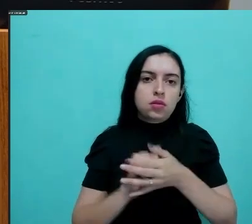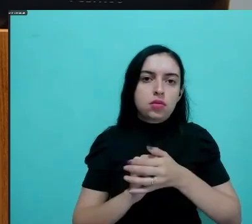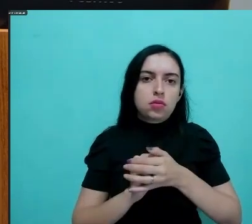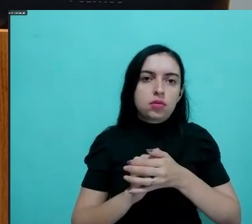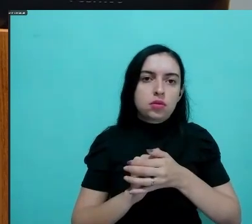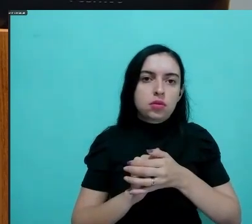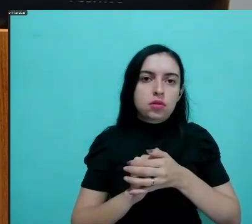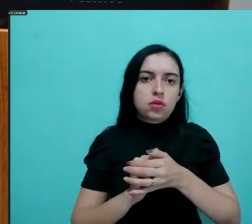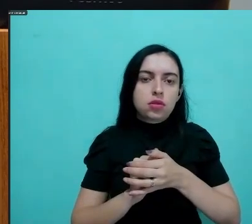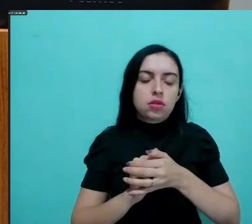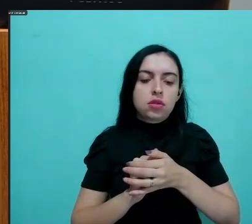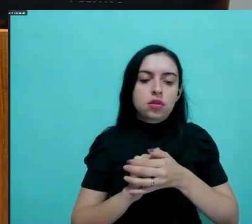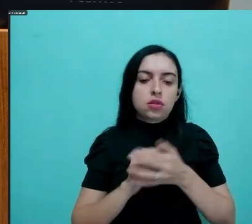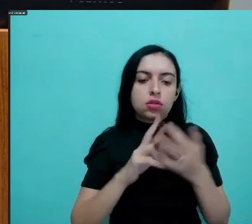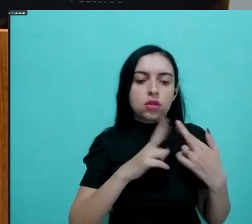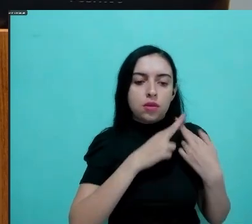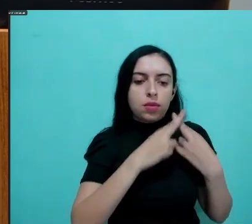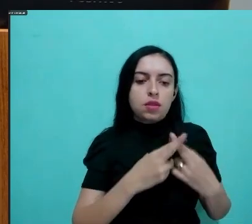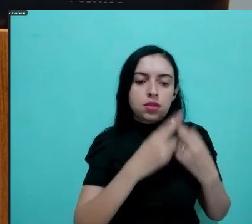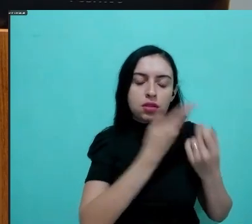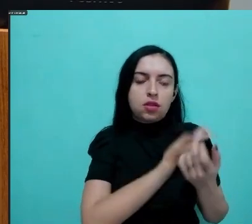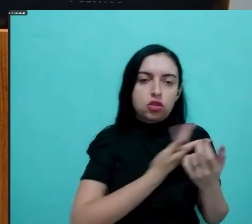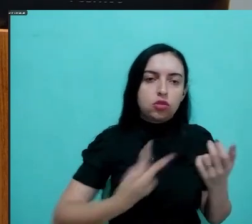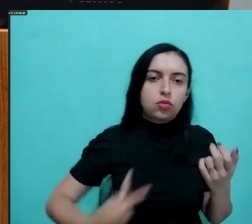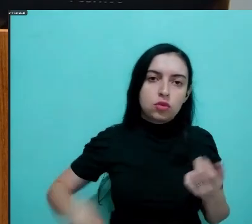políticas. Pues